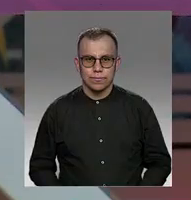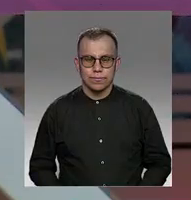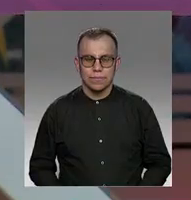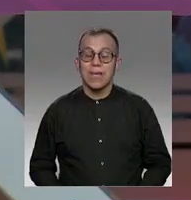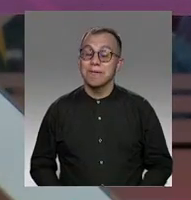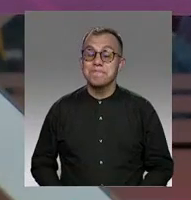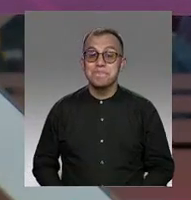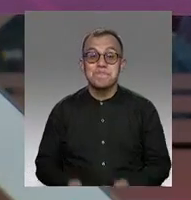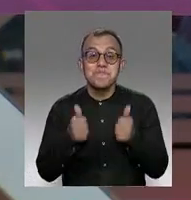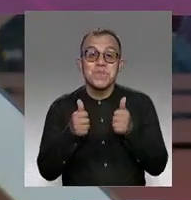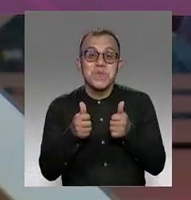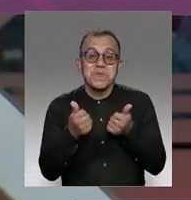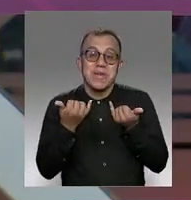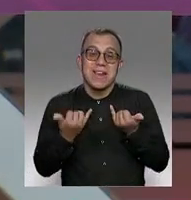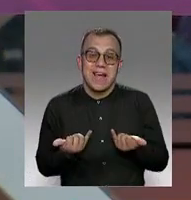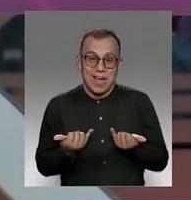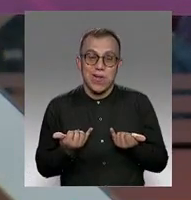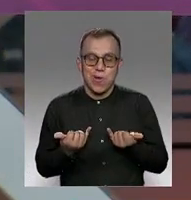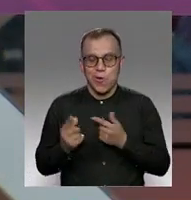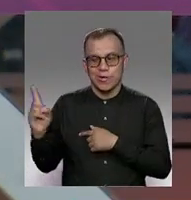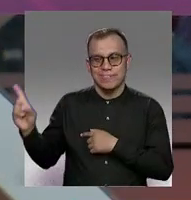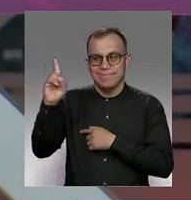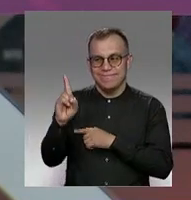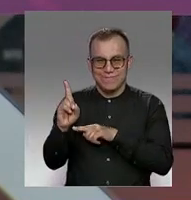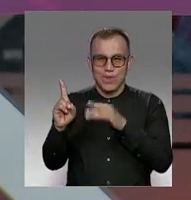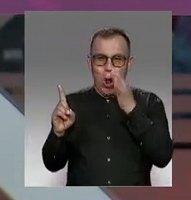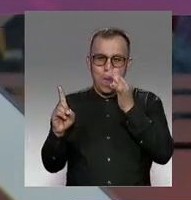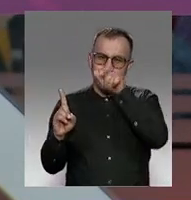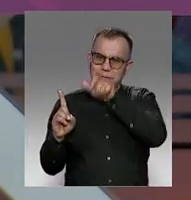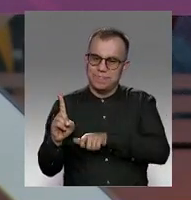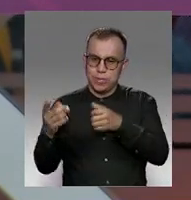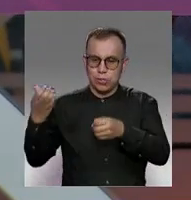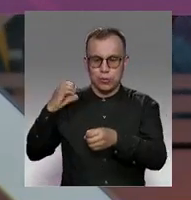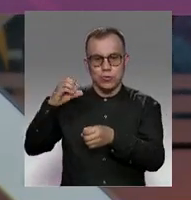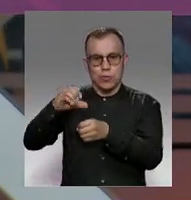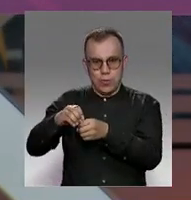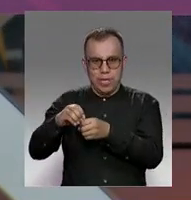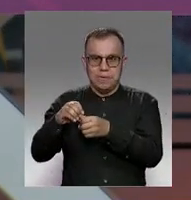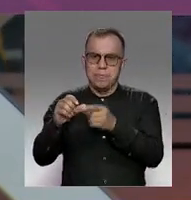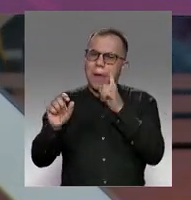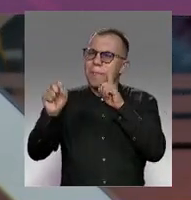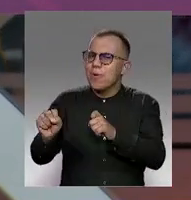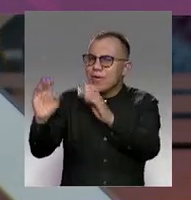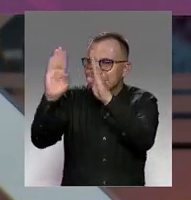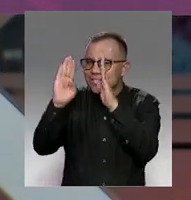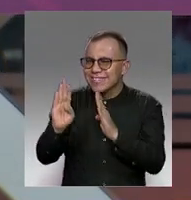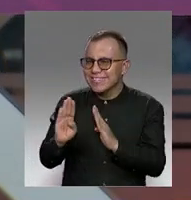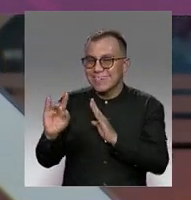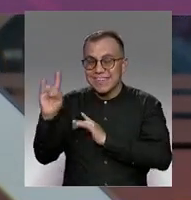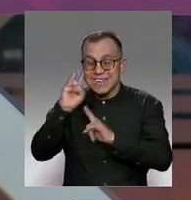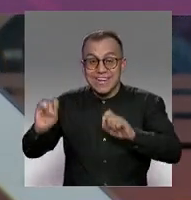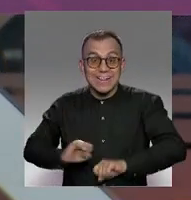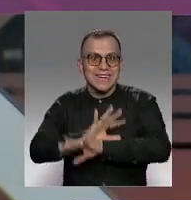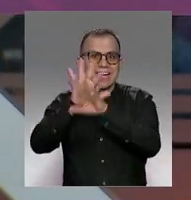Muy bien, regresamos en minutos con nuestro corresponsal Alexander Vera desde Ciudad Bolívar para poder escucharlo bien y